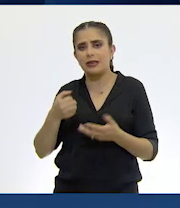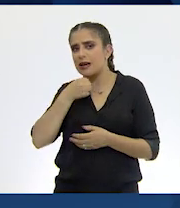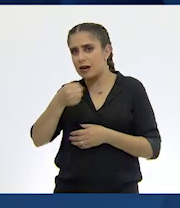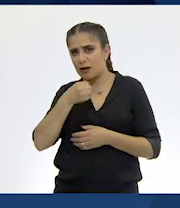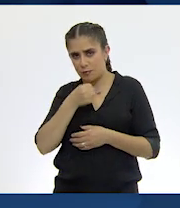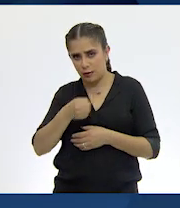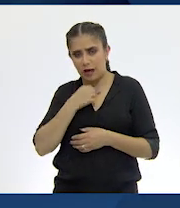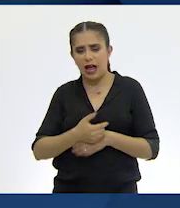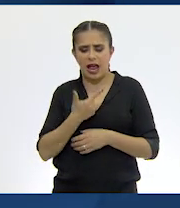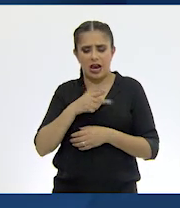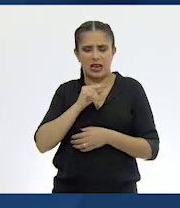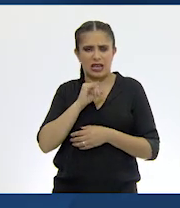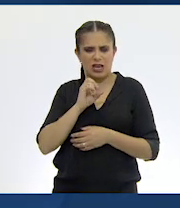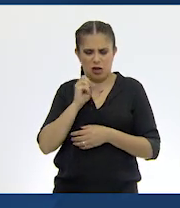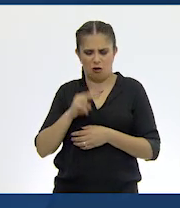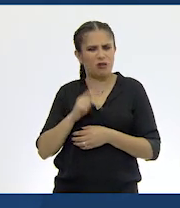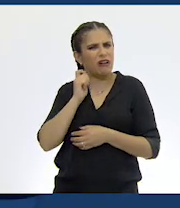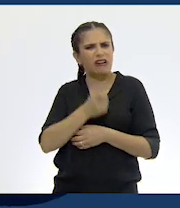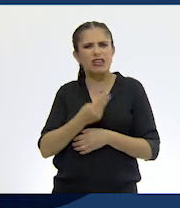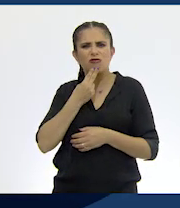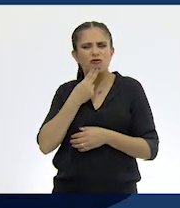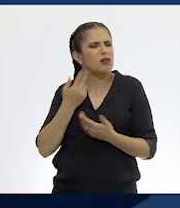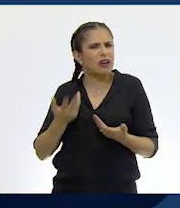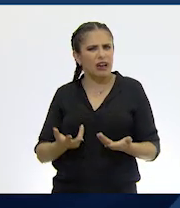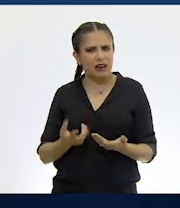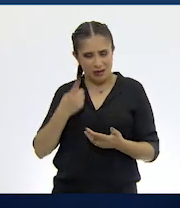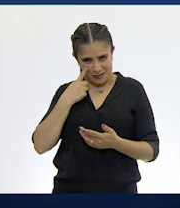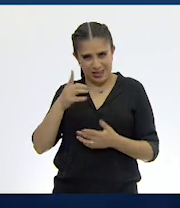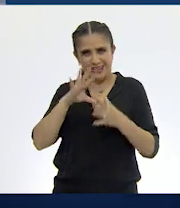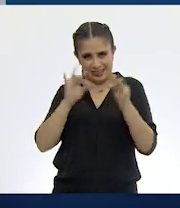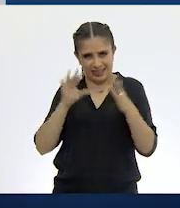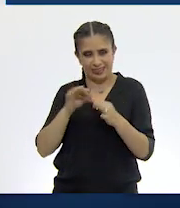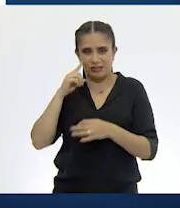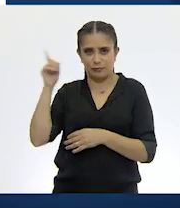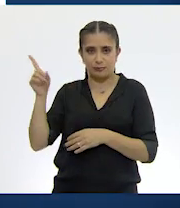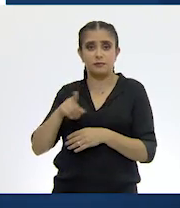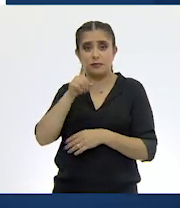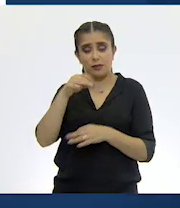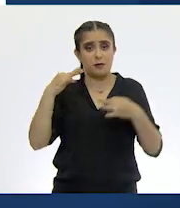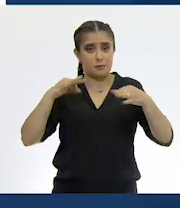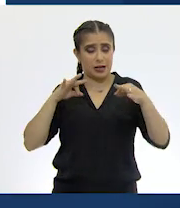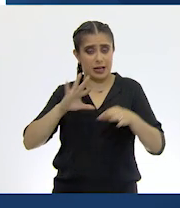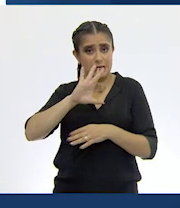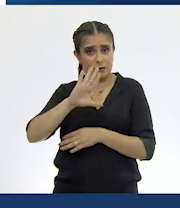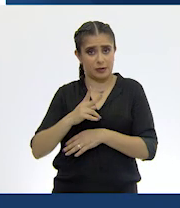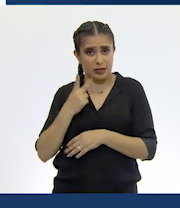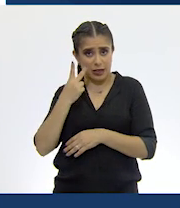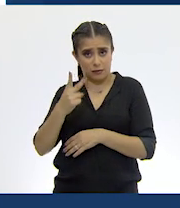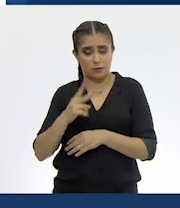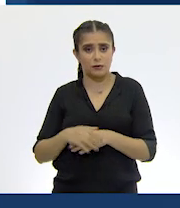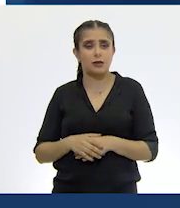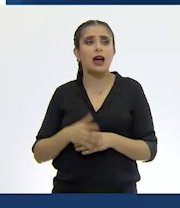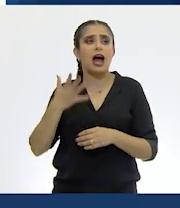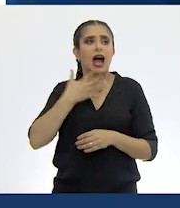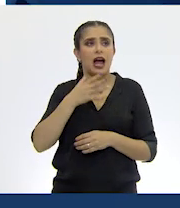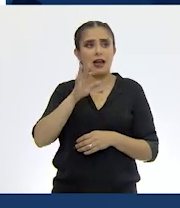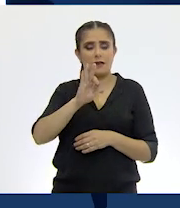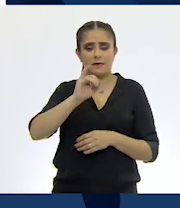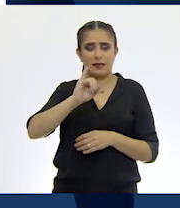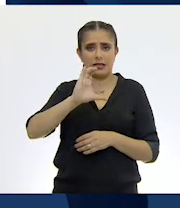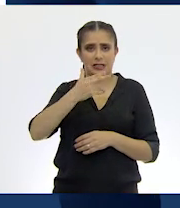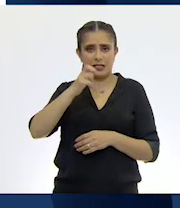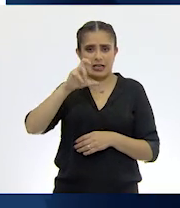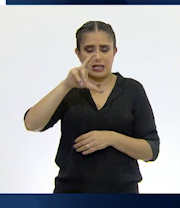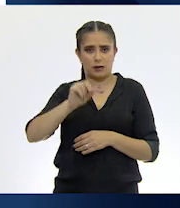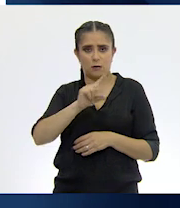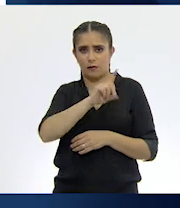es su utilidad. Entonces vamos a comenzar. En la página 52 nos dice fichero del saber. Según